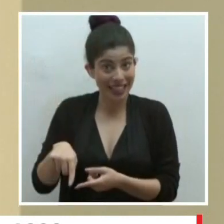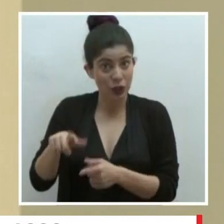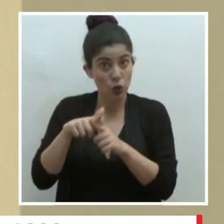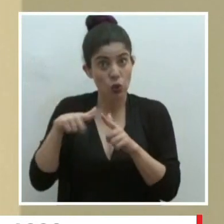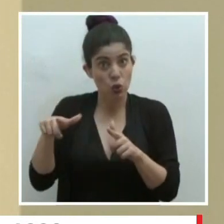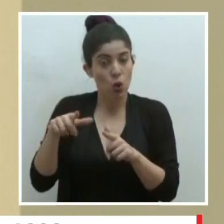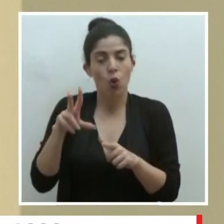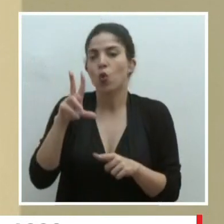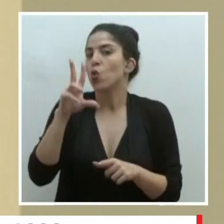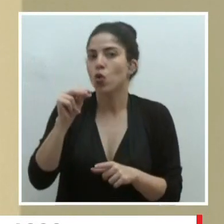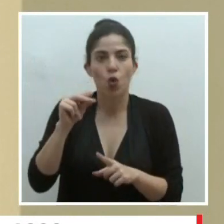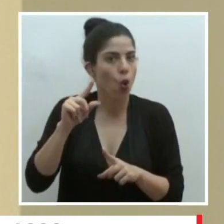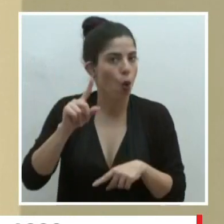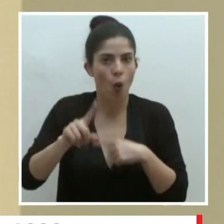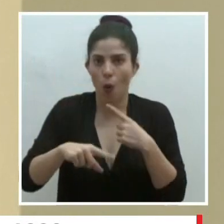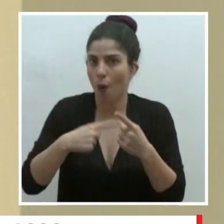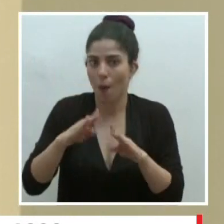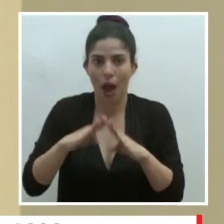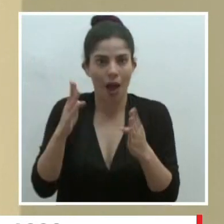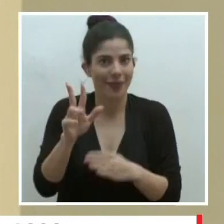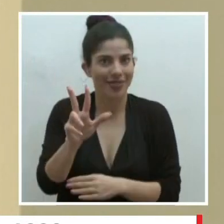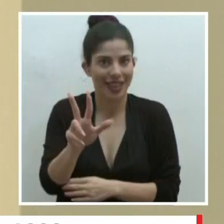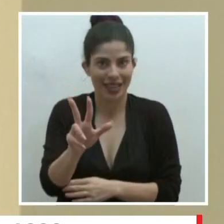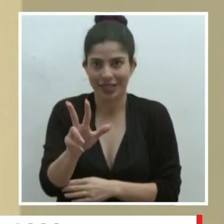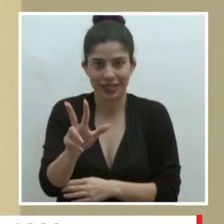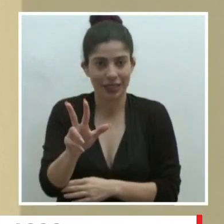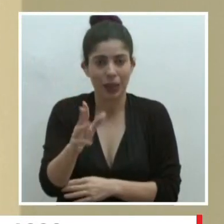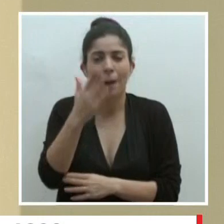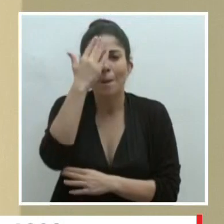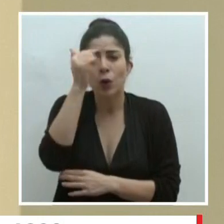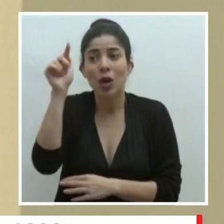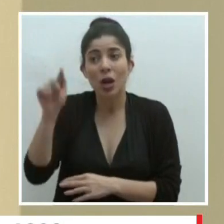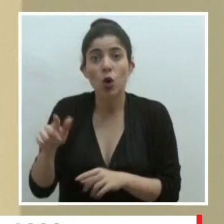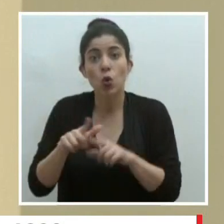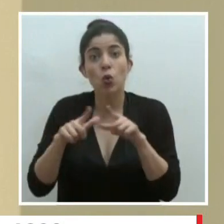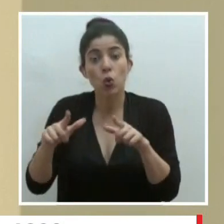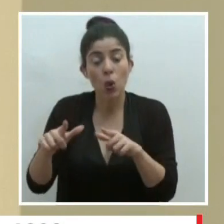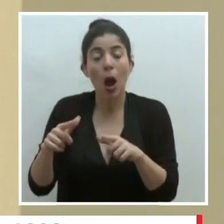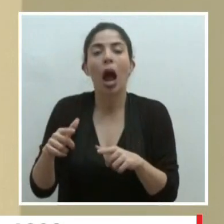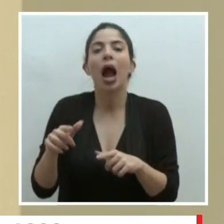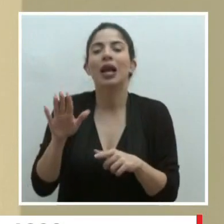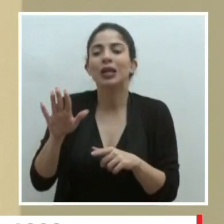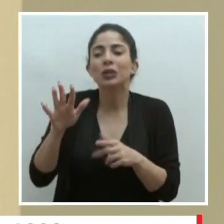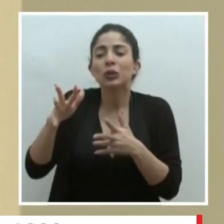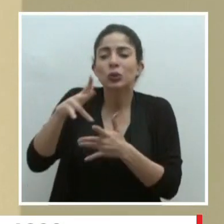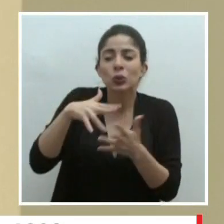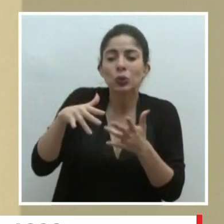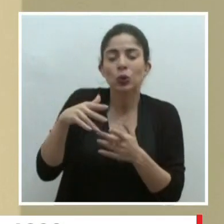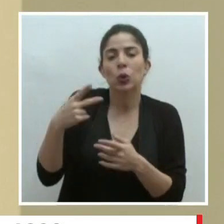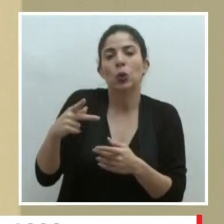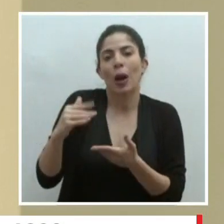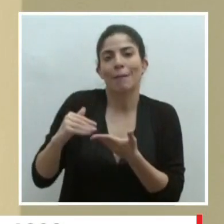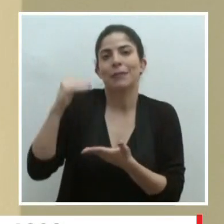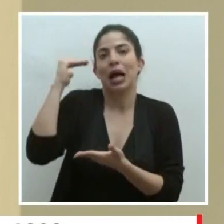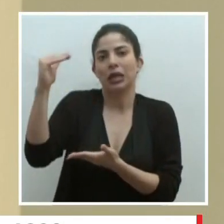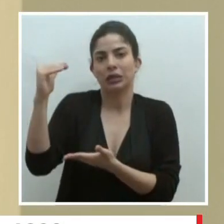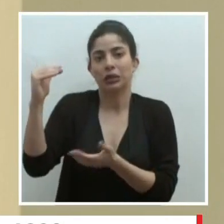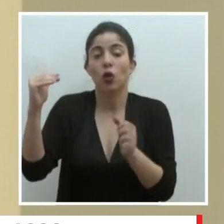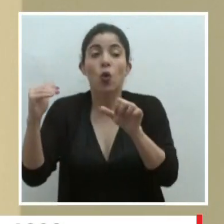estarían pasando a la fase de apertura 3 porque tienen un riesgo aumentado por sus patrones de influencia. el resto de